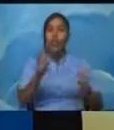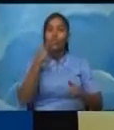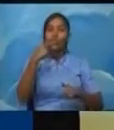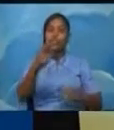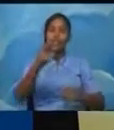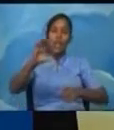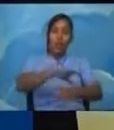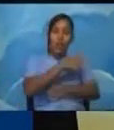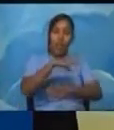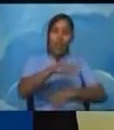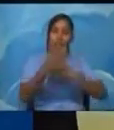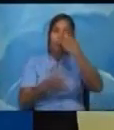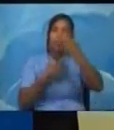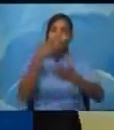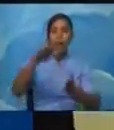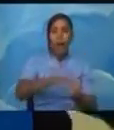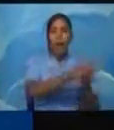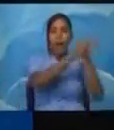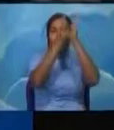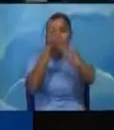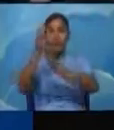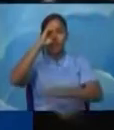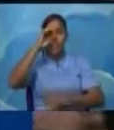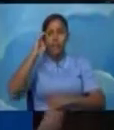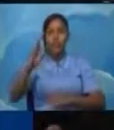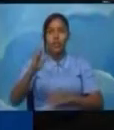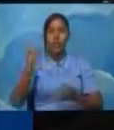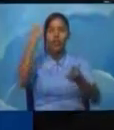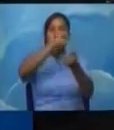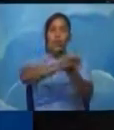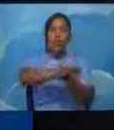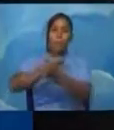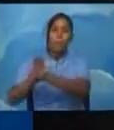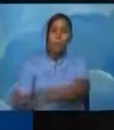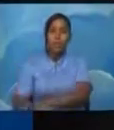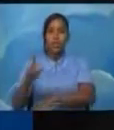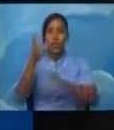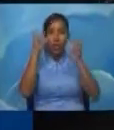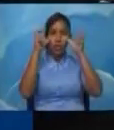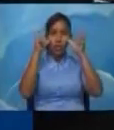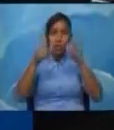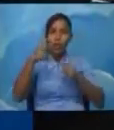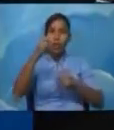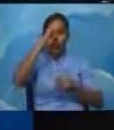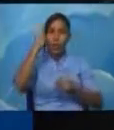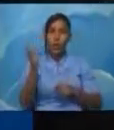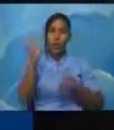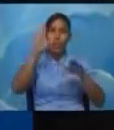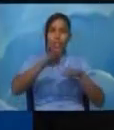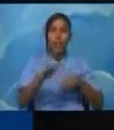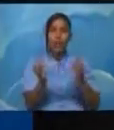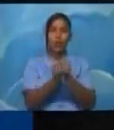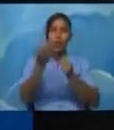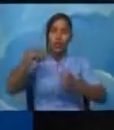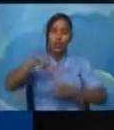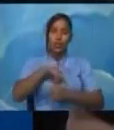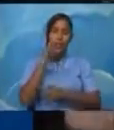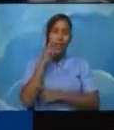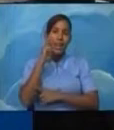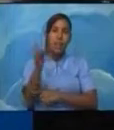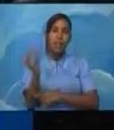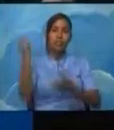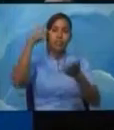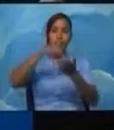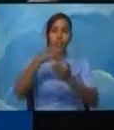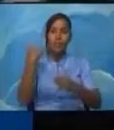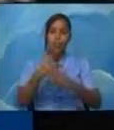ellos cantaban alabanzas a Dios y los presos les oían. Cuando Dios está con nosotros, aunque el enemigo se levante